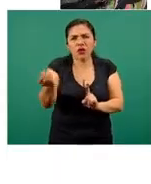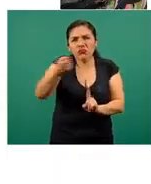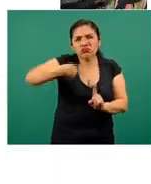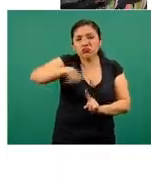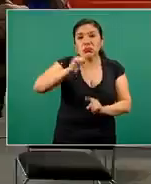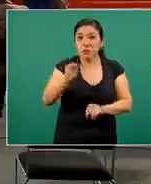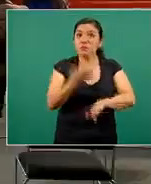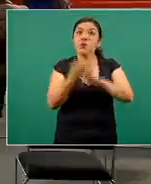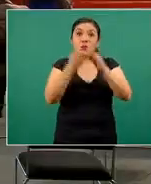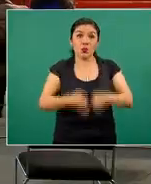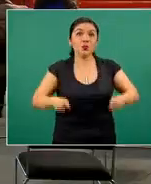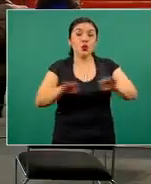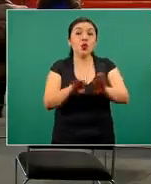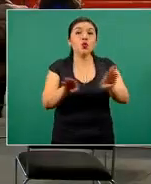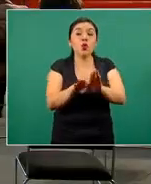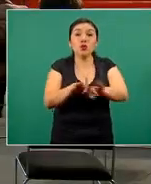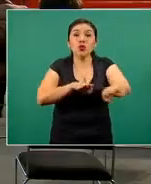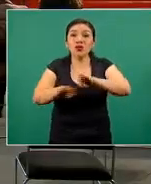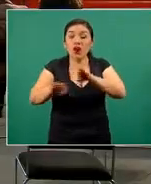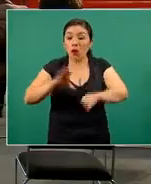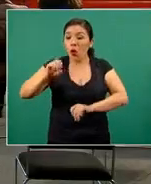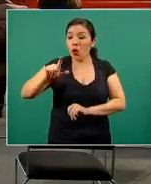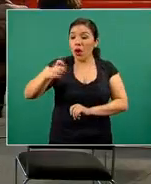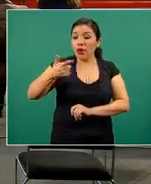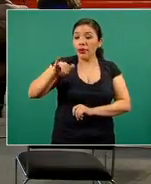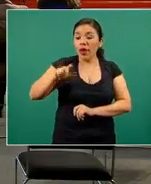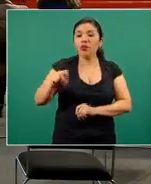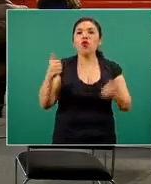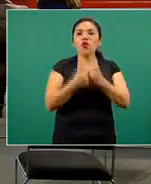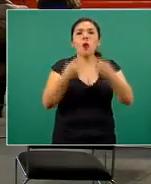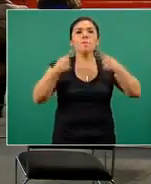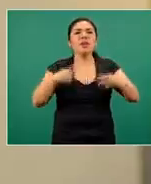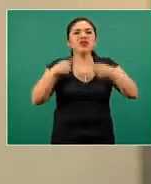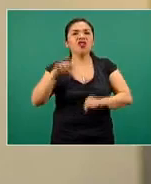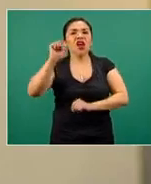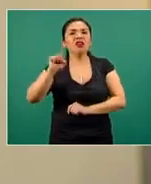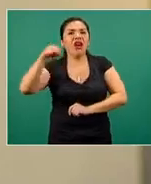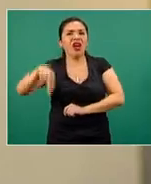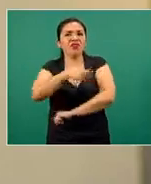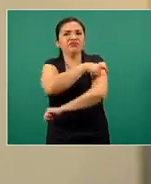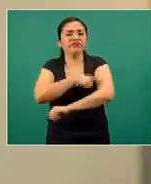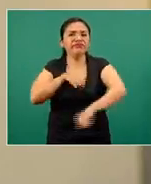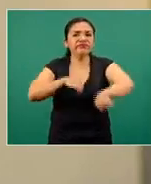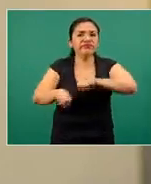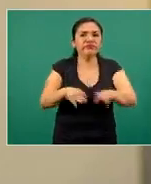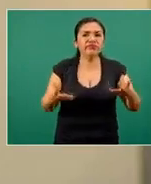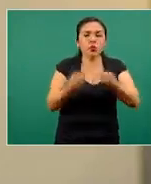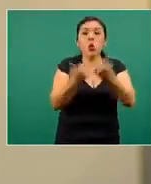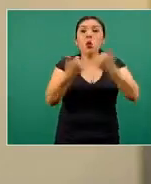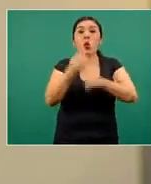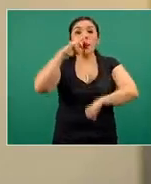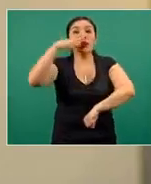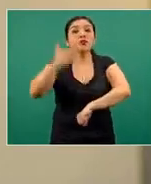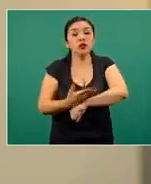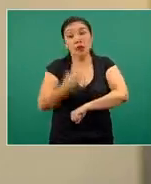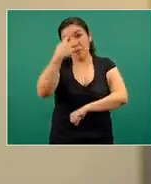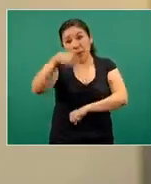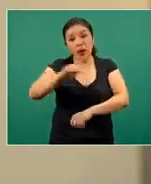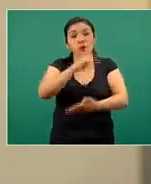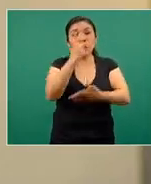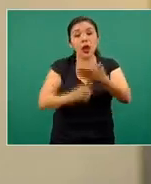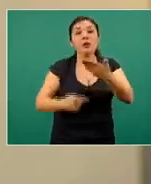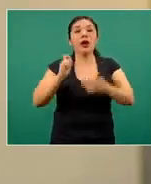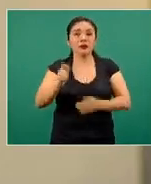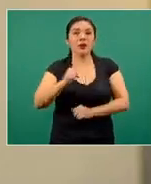es muy importante, el trabajo colegiado con servidores de la nación, con la responsable de los programas